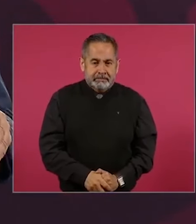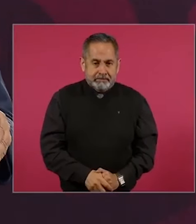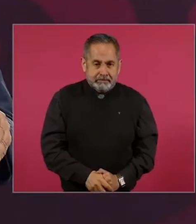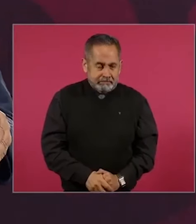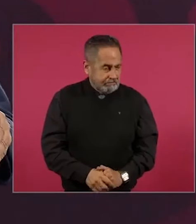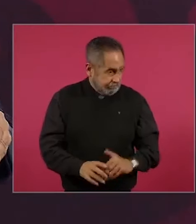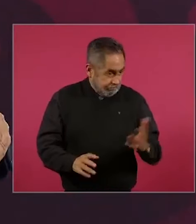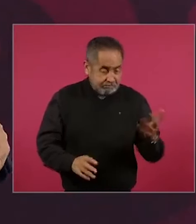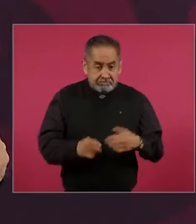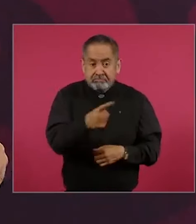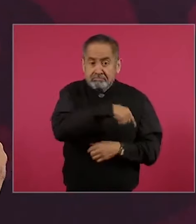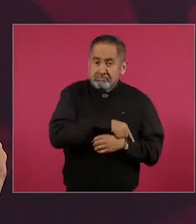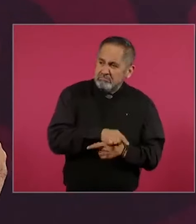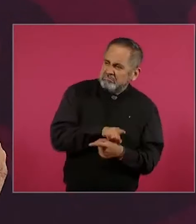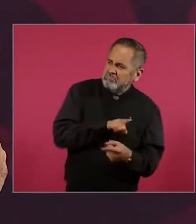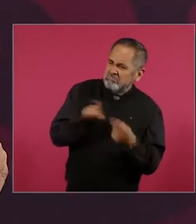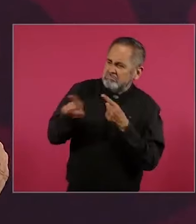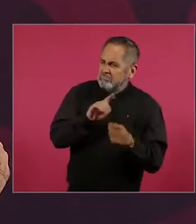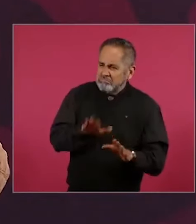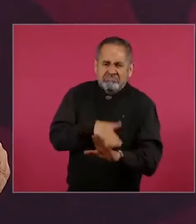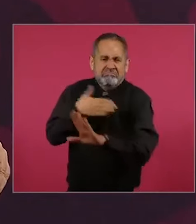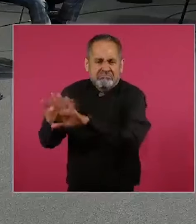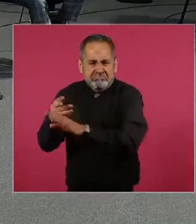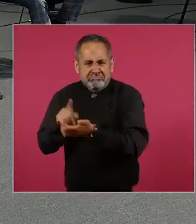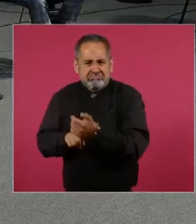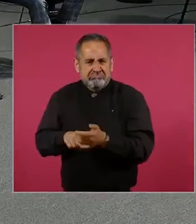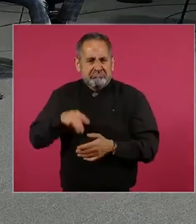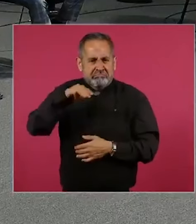¿Insultaban a De La Madrid?